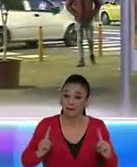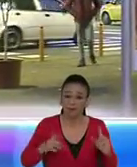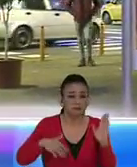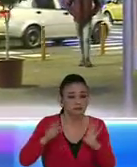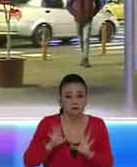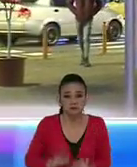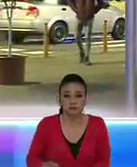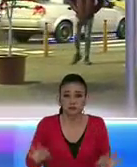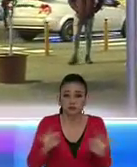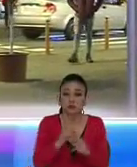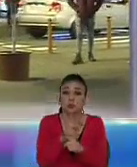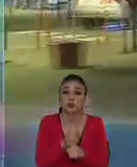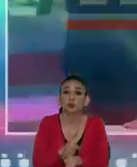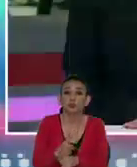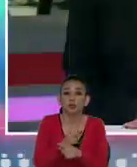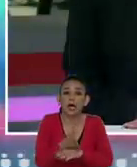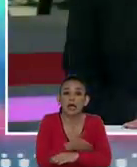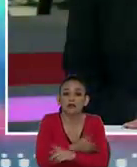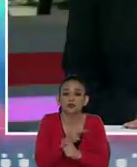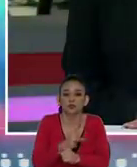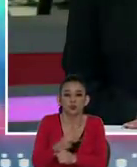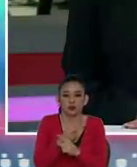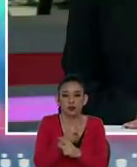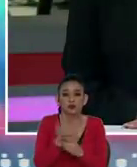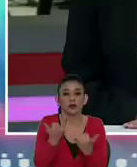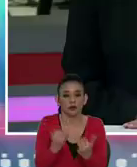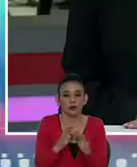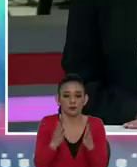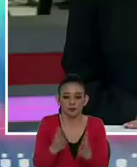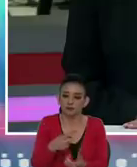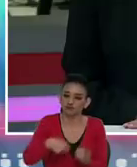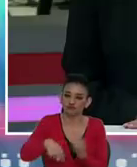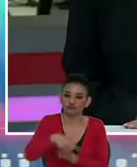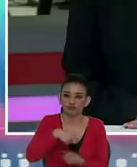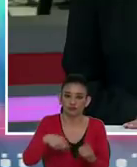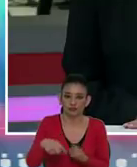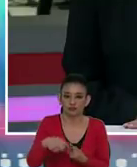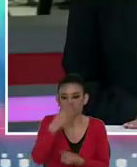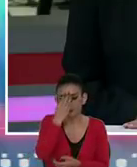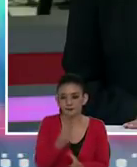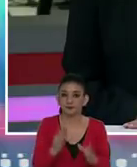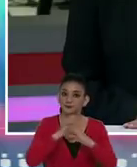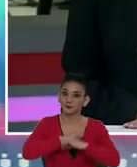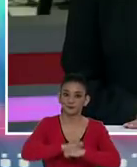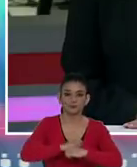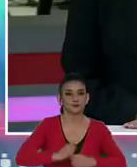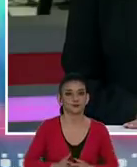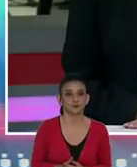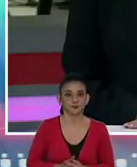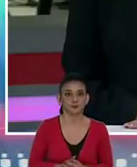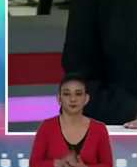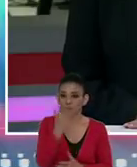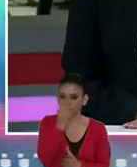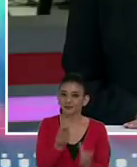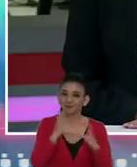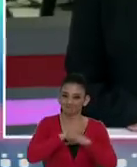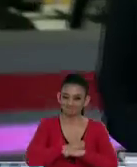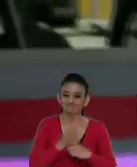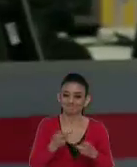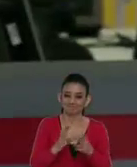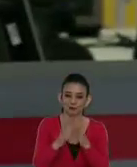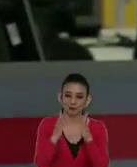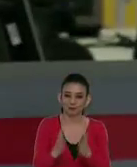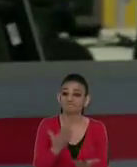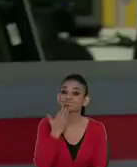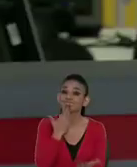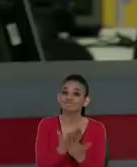la prevención. Con esto, María Fernanda, regresamos con ustedes. Que tengan una buena noche. Buenas noches también para ti, Javier. Gracias por